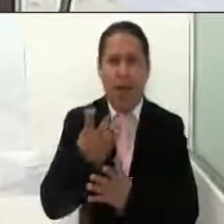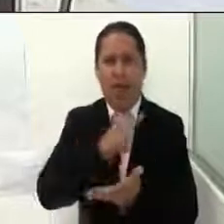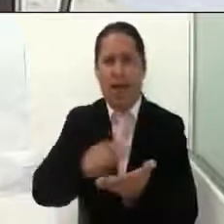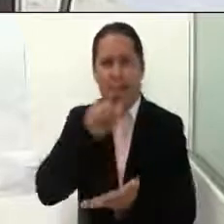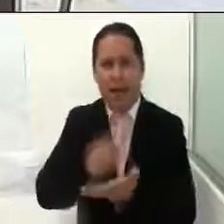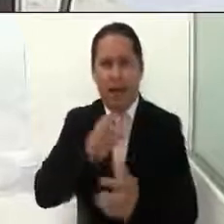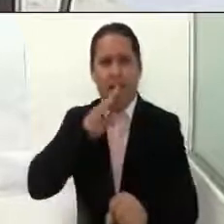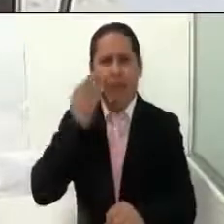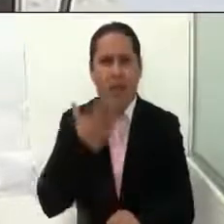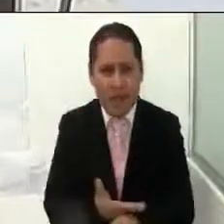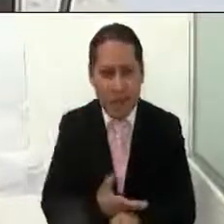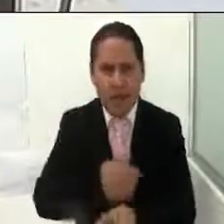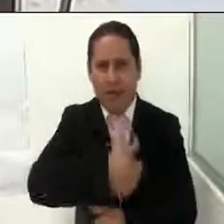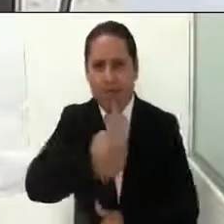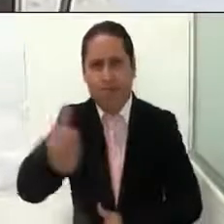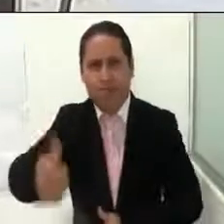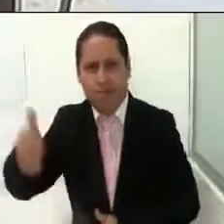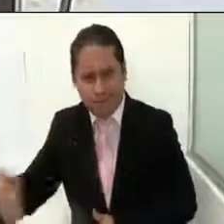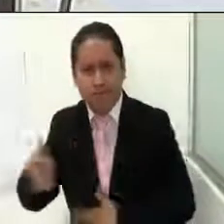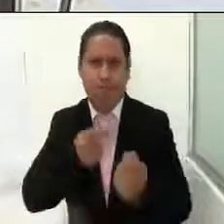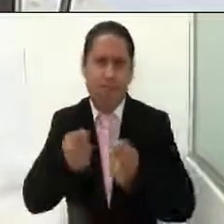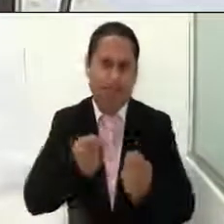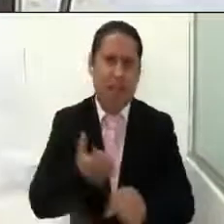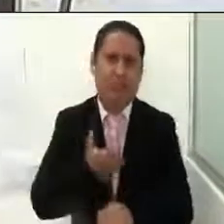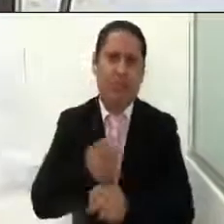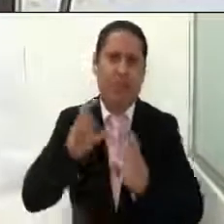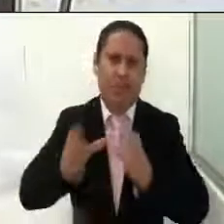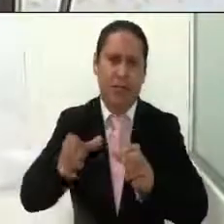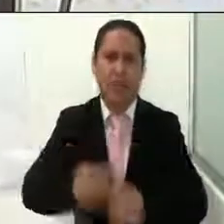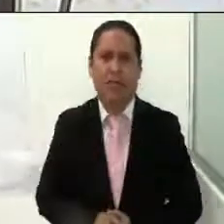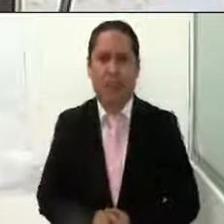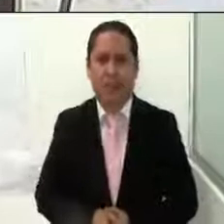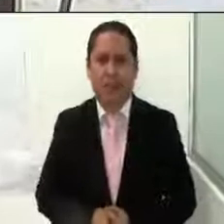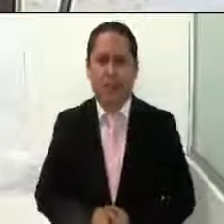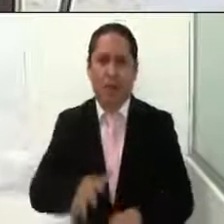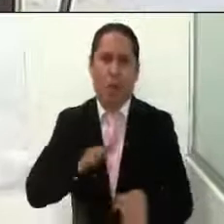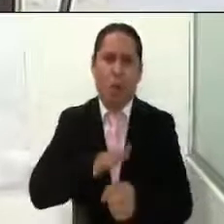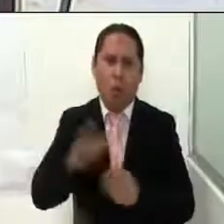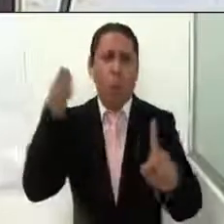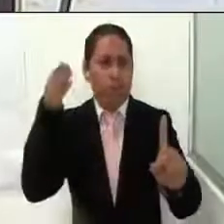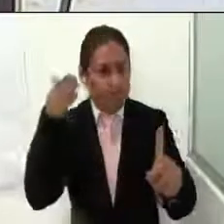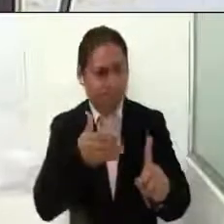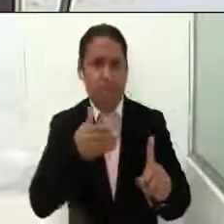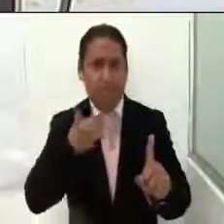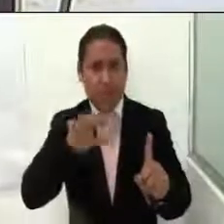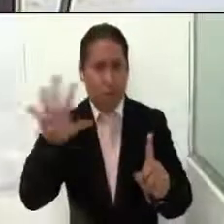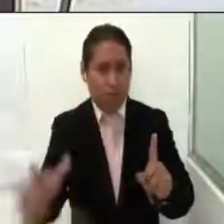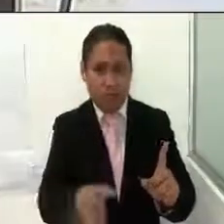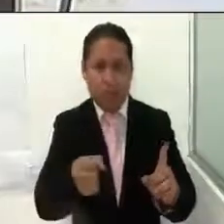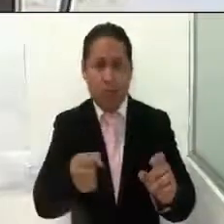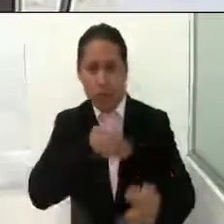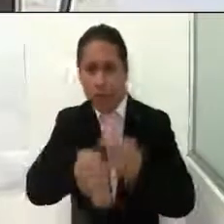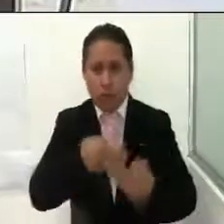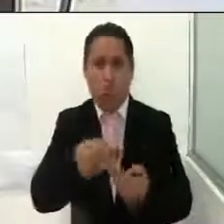responsabilidades administrativas para el estado de chiapas lo cual tiene por objeto retomar las bases principios